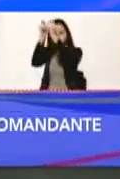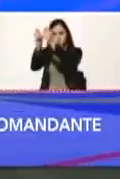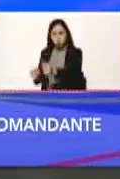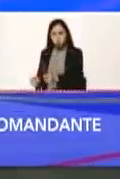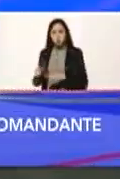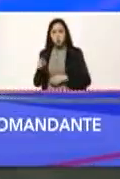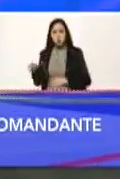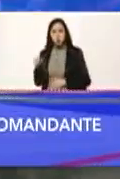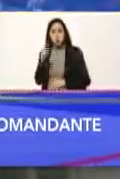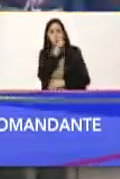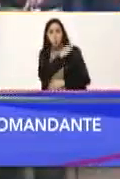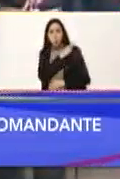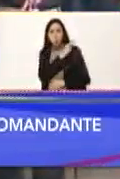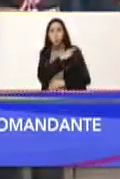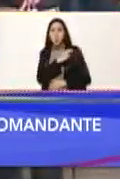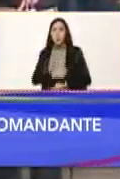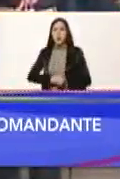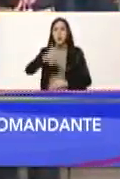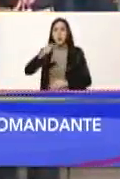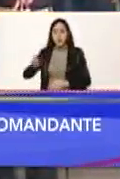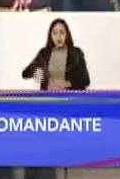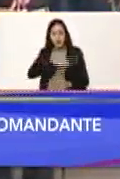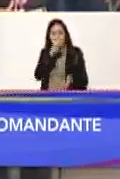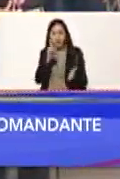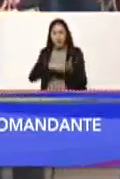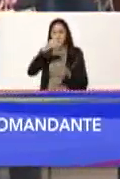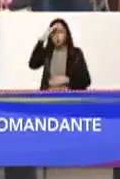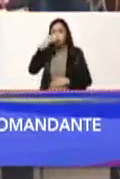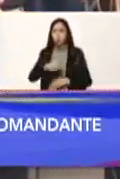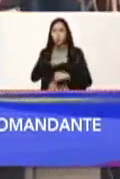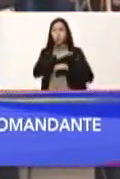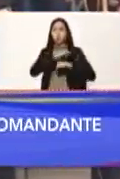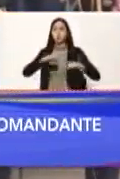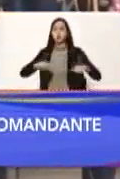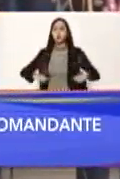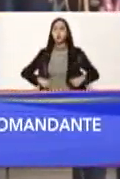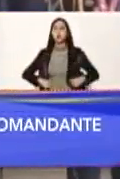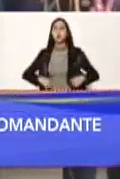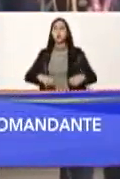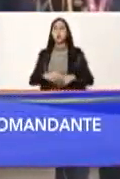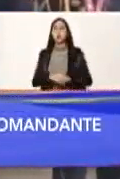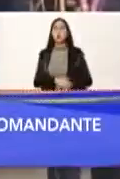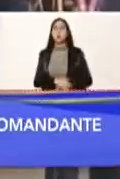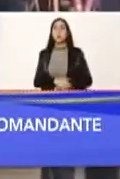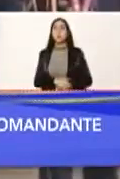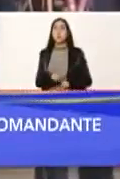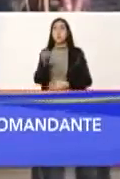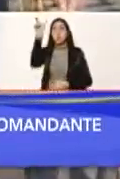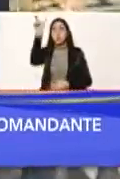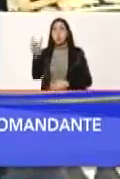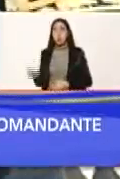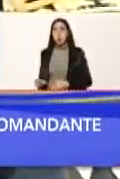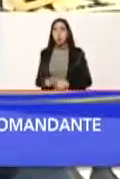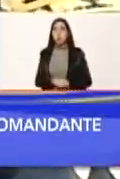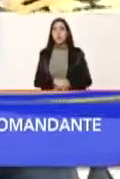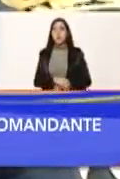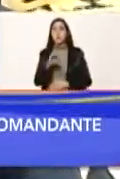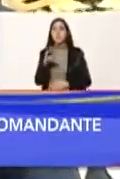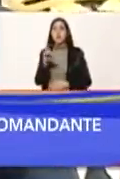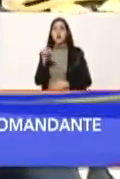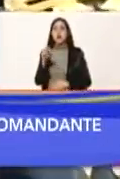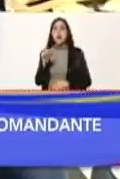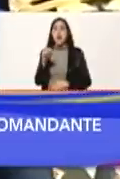como comandante general de la Guardia Nacional Bolivariana al Mayor General Juvenal